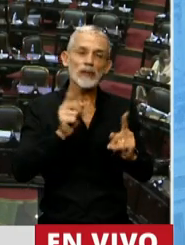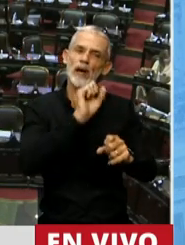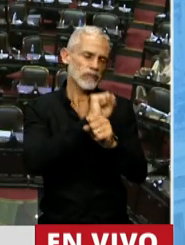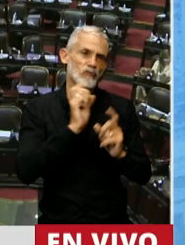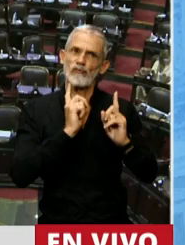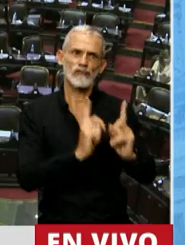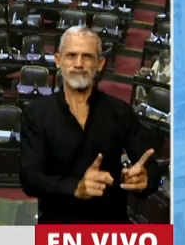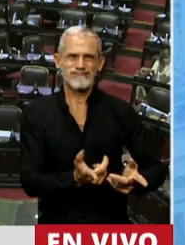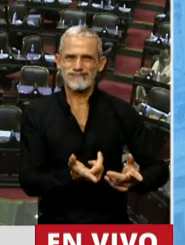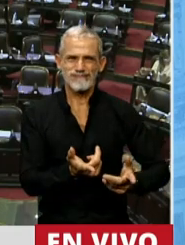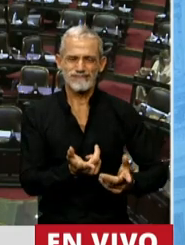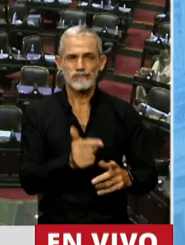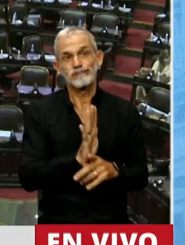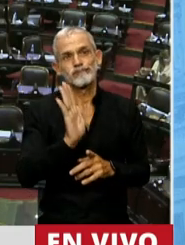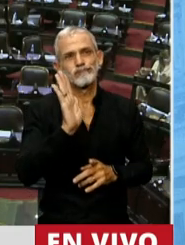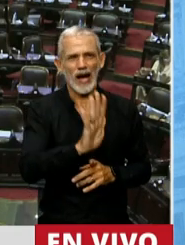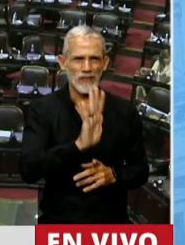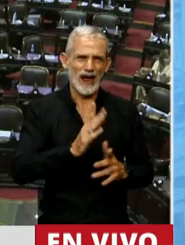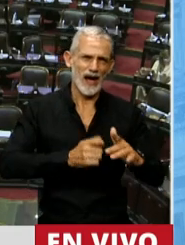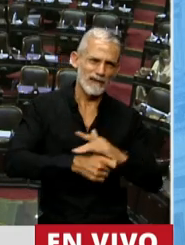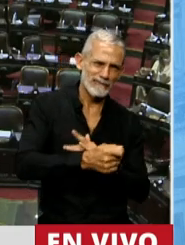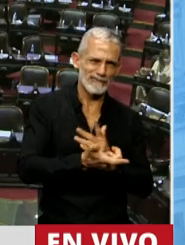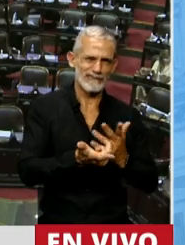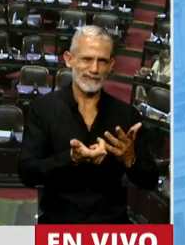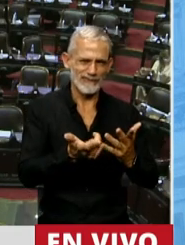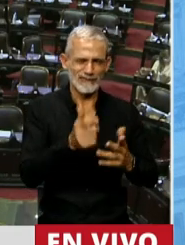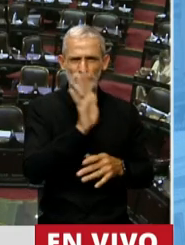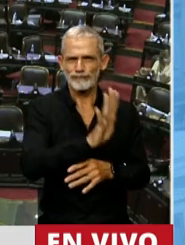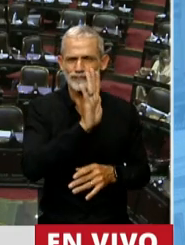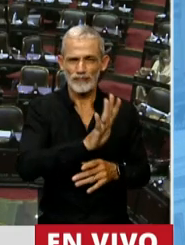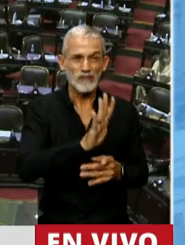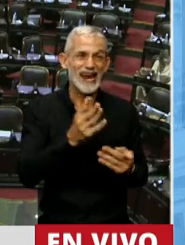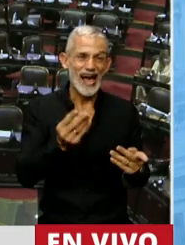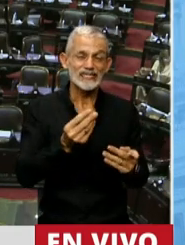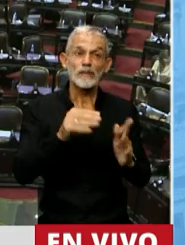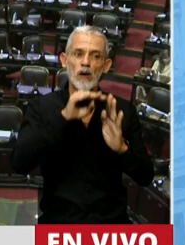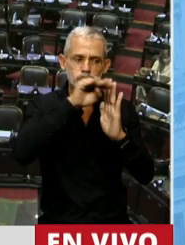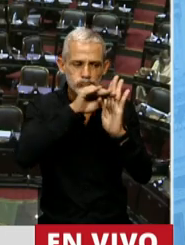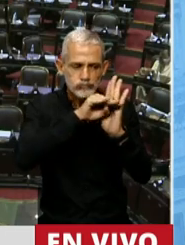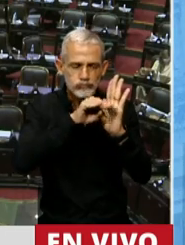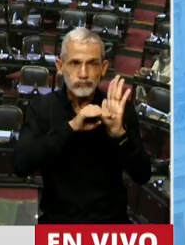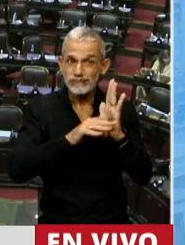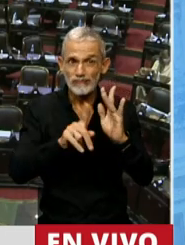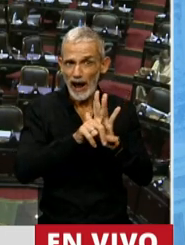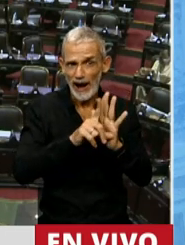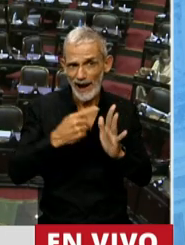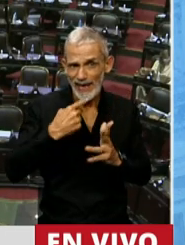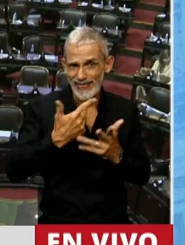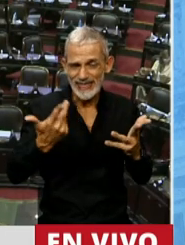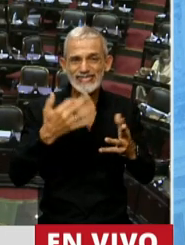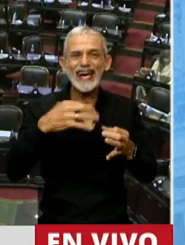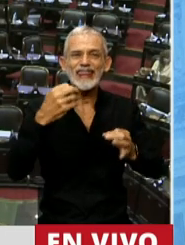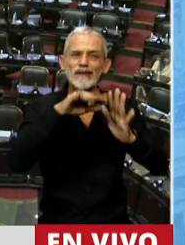preso, lamentablemente. Eso se llama extorsión, además de no haber seguido lo que la propia ley dice que